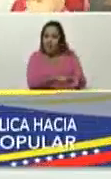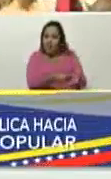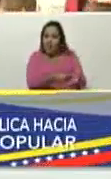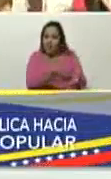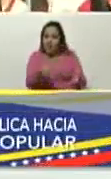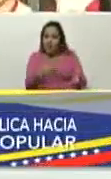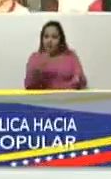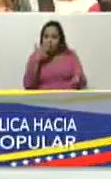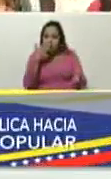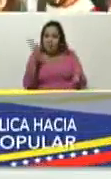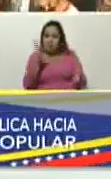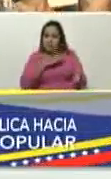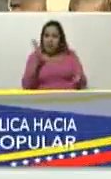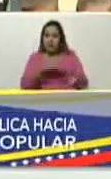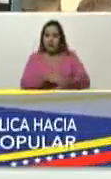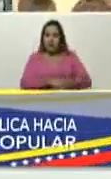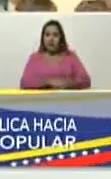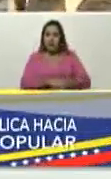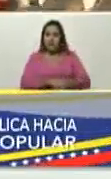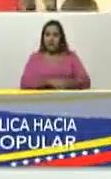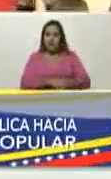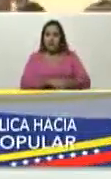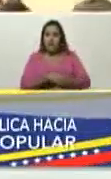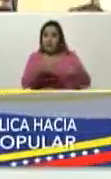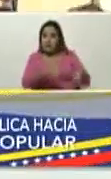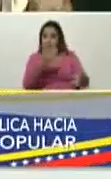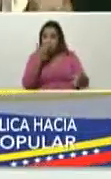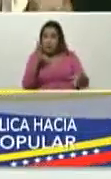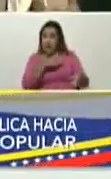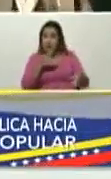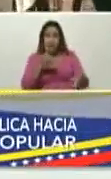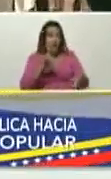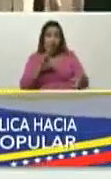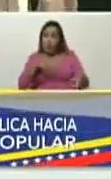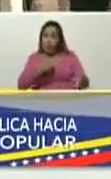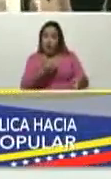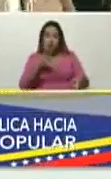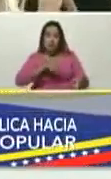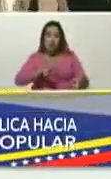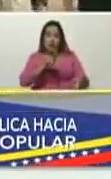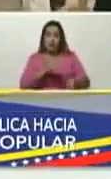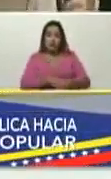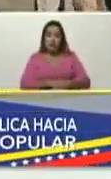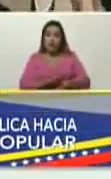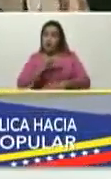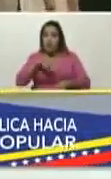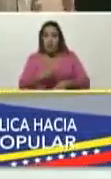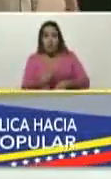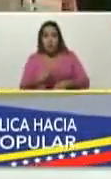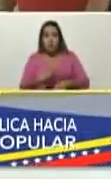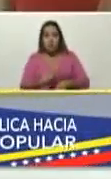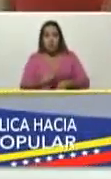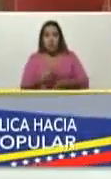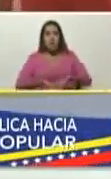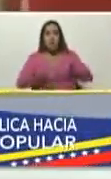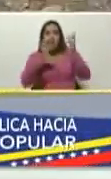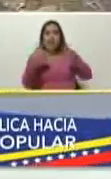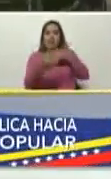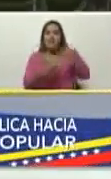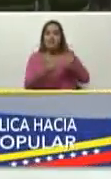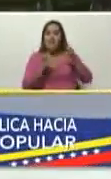empicha. Y si se empicha, no sirve. No podemos dejar que la revolución se convierta en agua estancada.